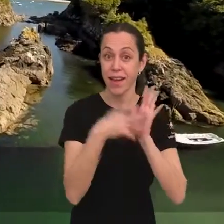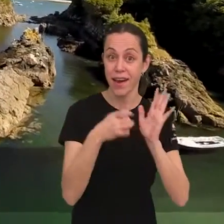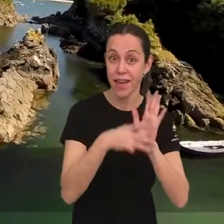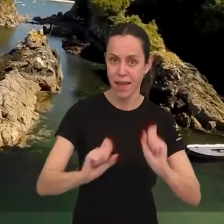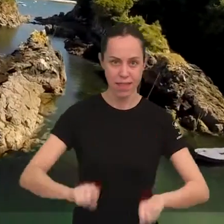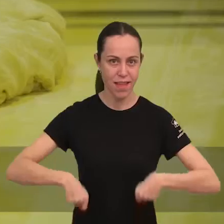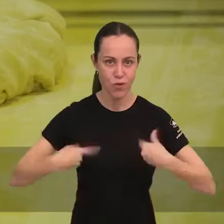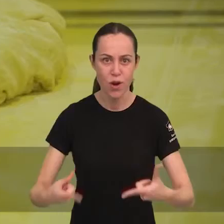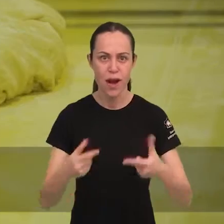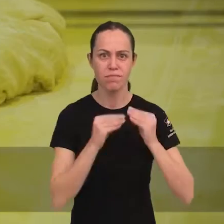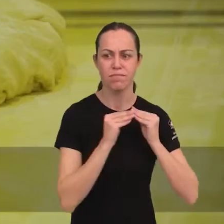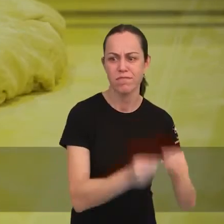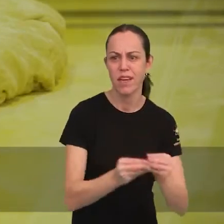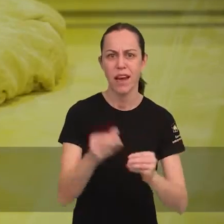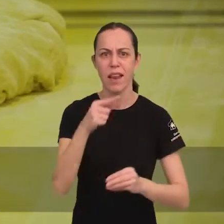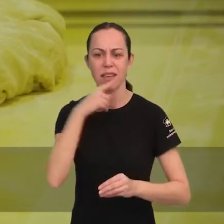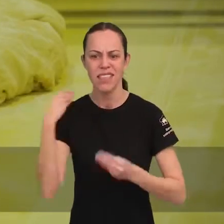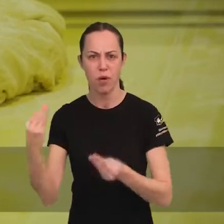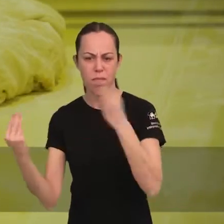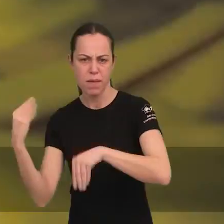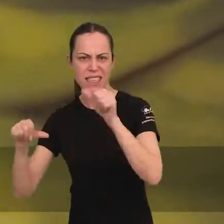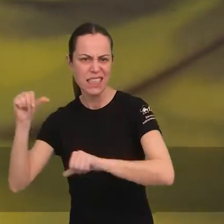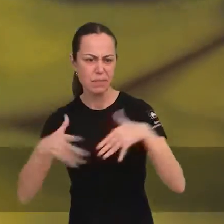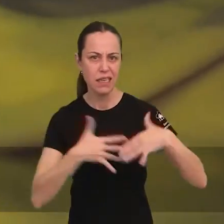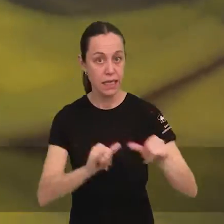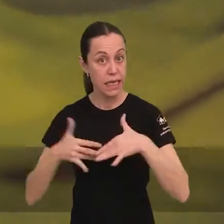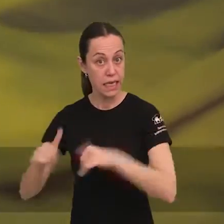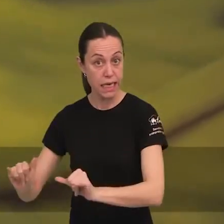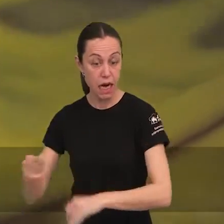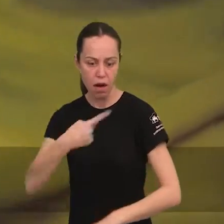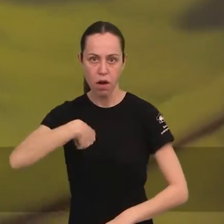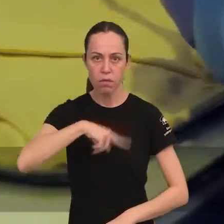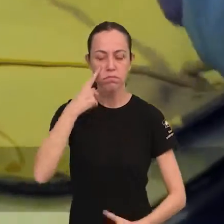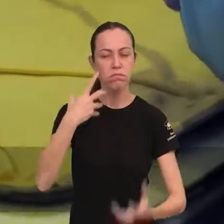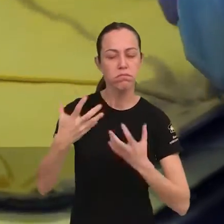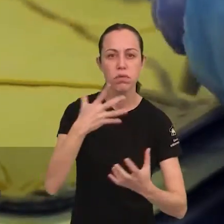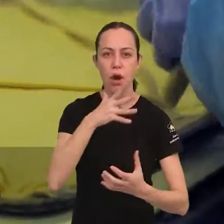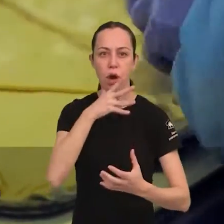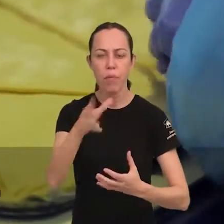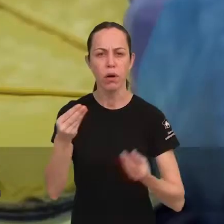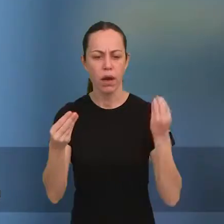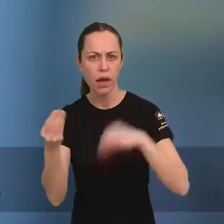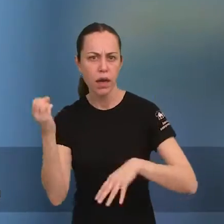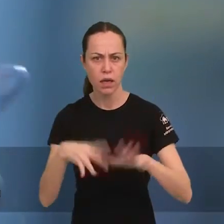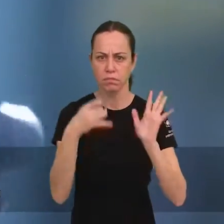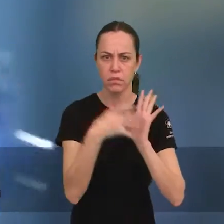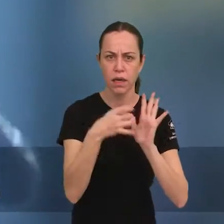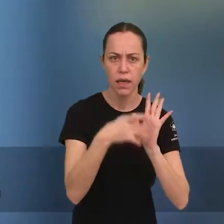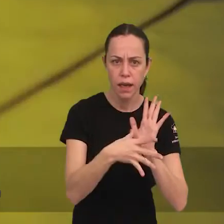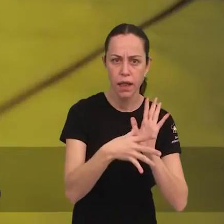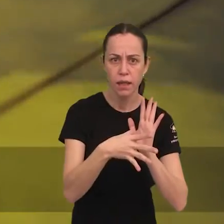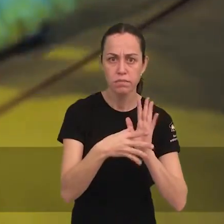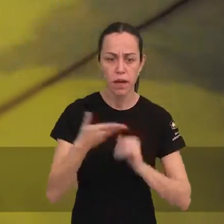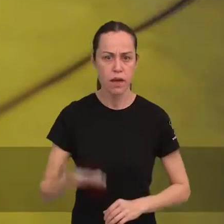ni potenciadores de sabor. Nos diferenciamos por la calidad de las materias primas utilizadas y la composición de los